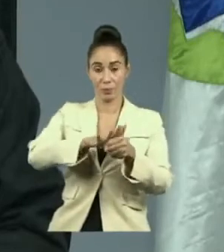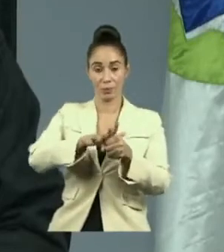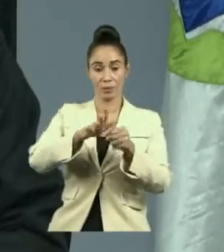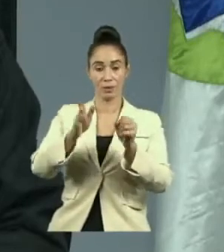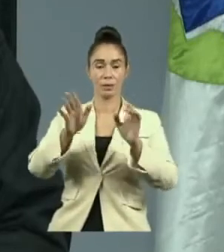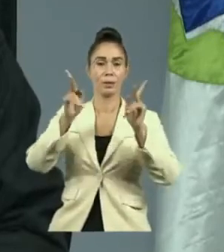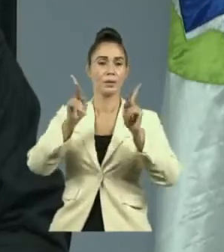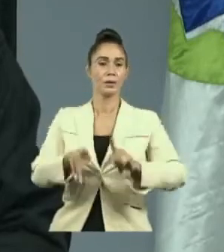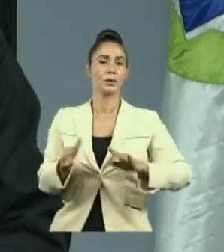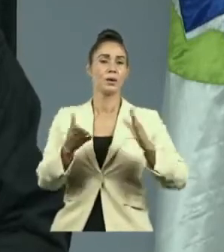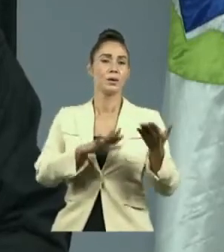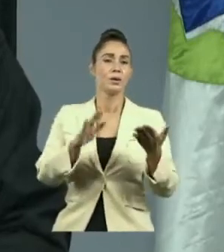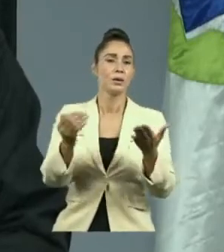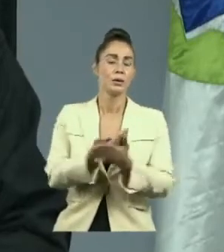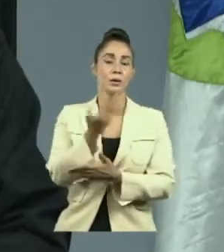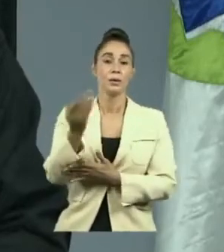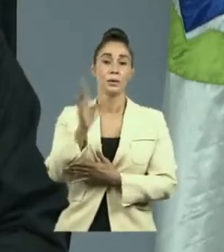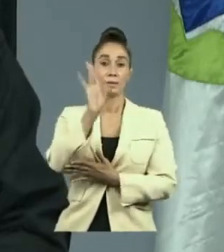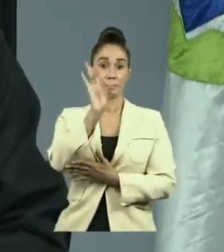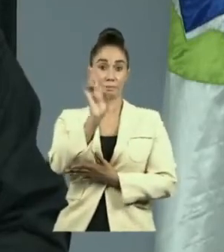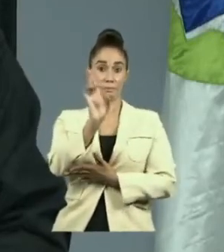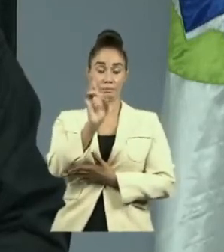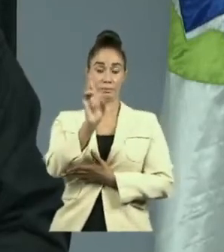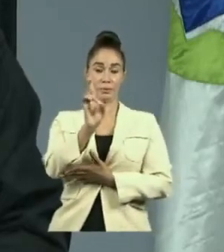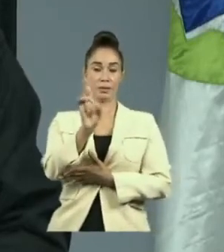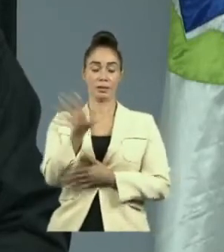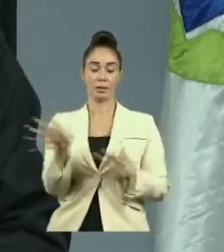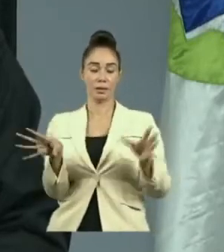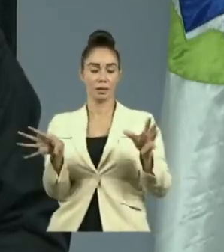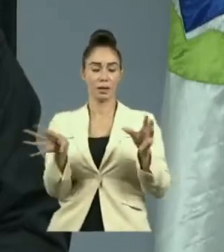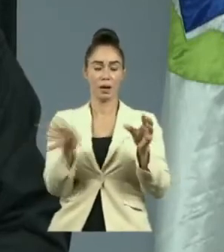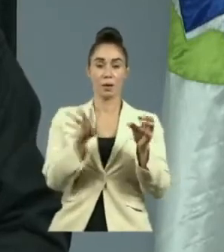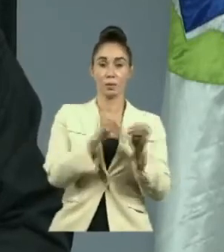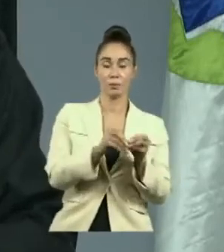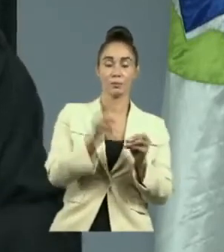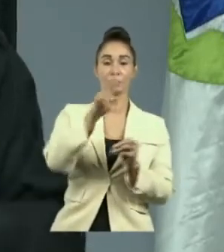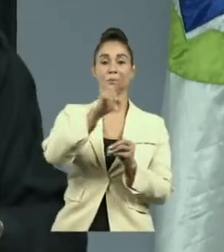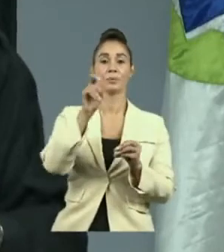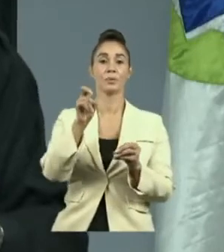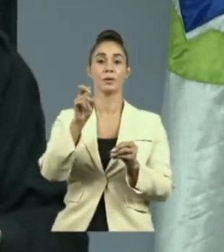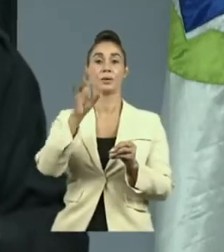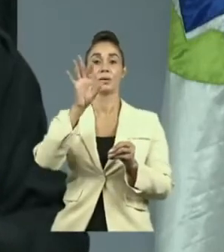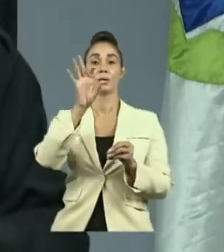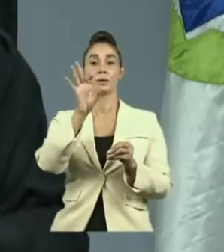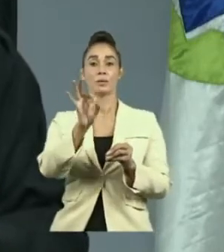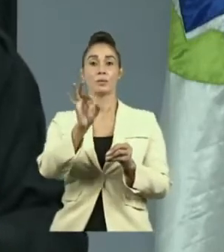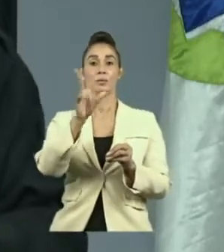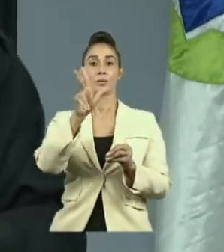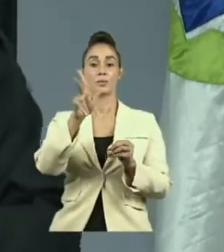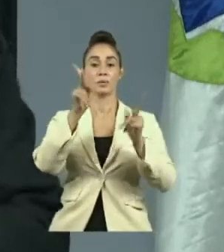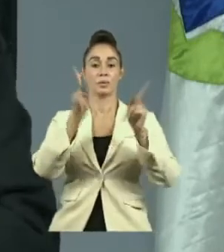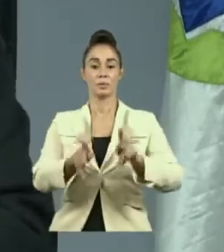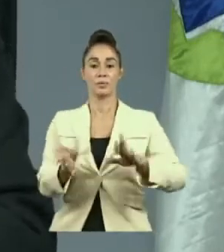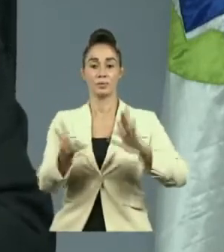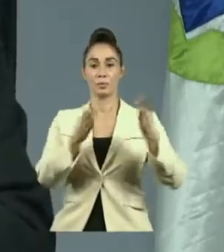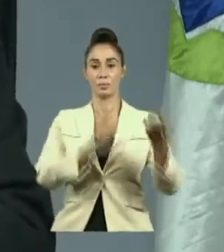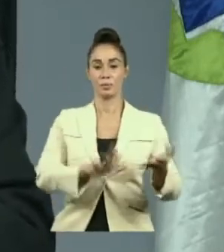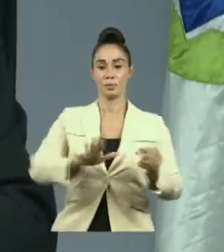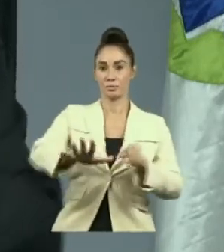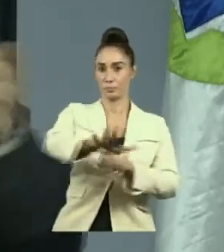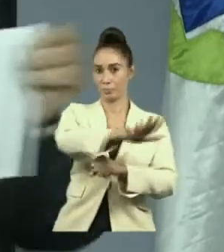nuevos y un total acumulado de 293 fallecimientos